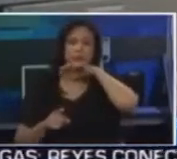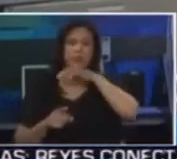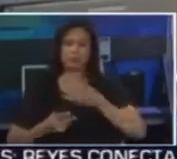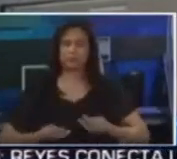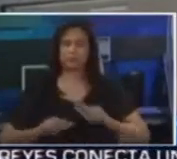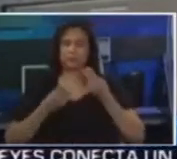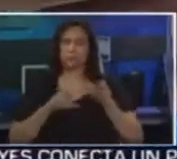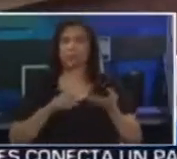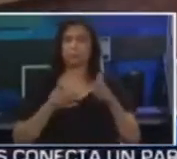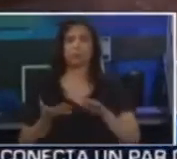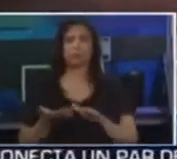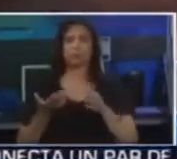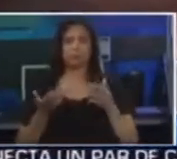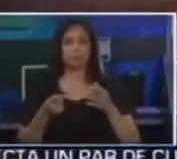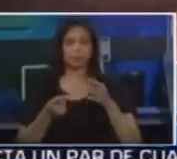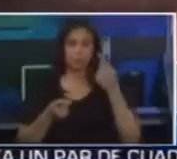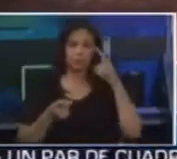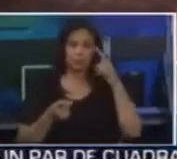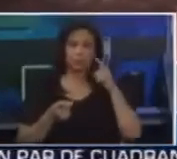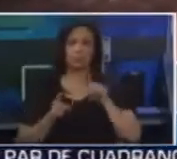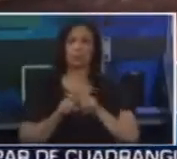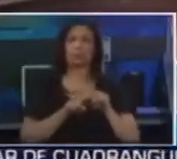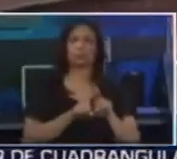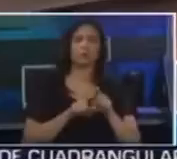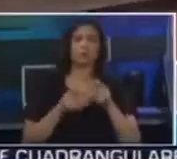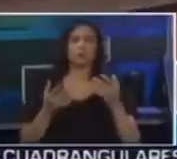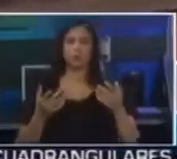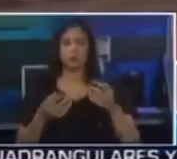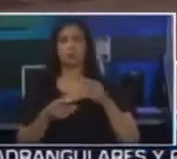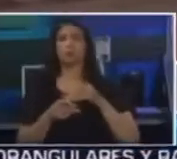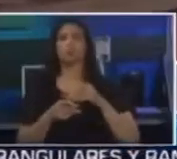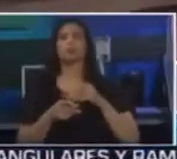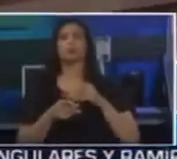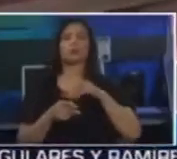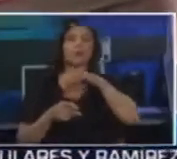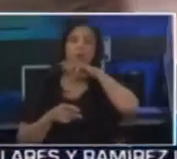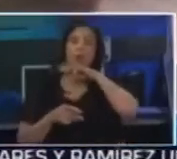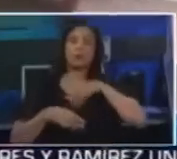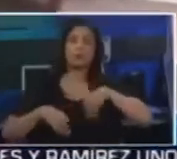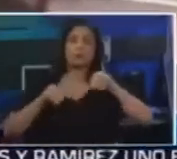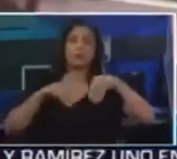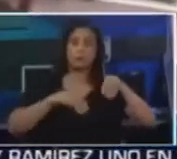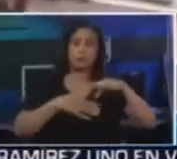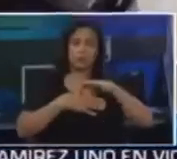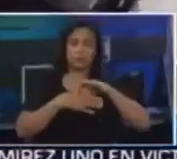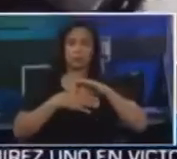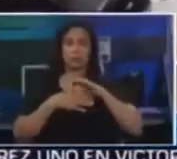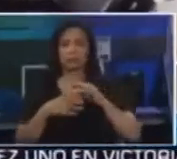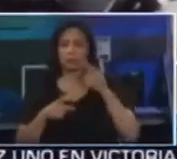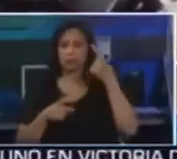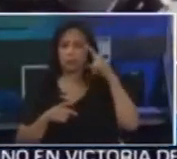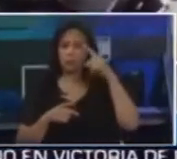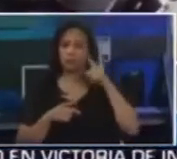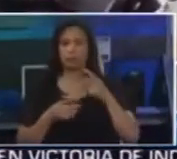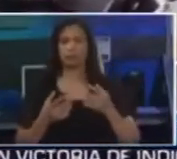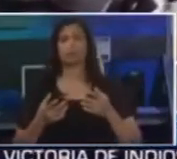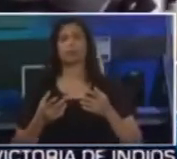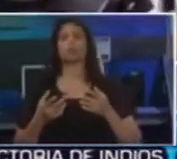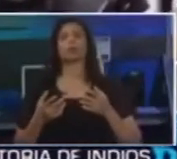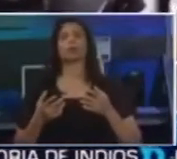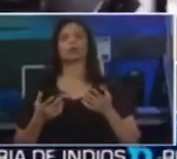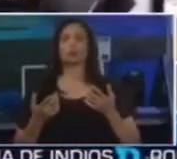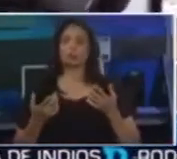como muerto. Mientras que pequeños productores de cerdos y vendedores de carnes se quejaron por la forma en que